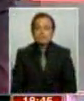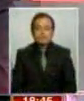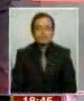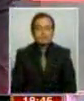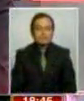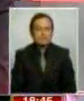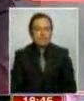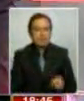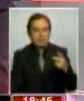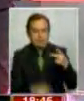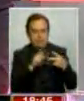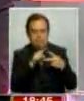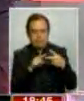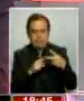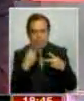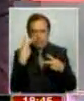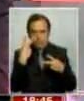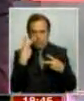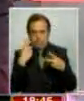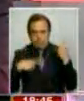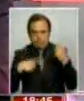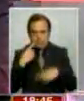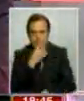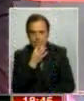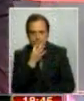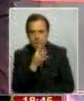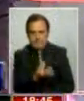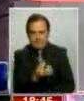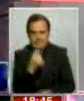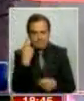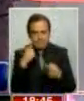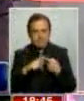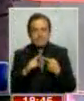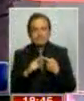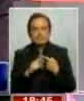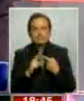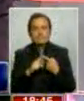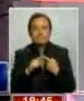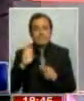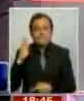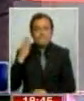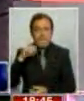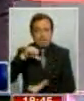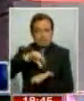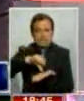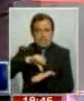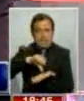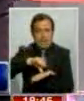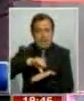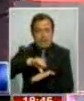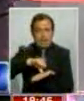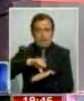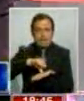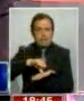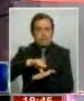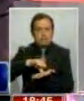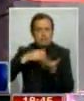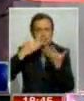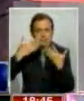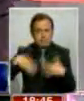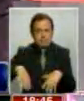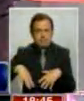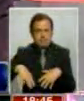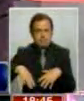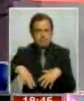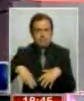Dos cosas hemos dicho respecto de eso. Lo primero que hemos dicho, bueno, el Banco Central ha entregado un